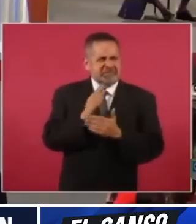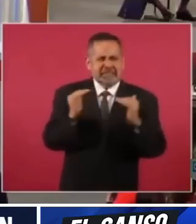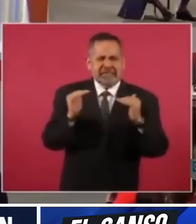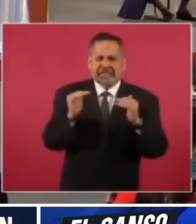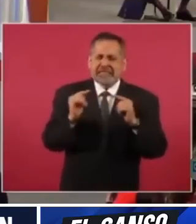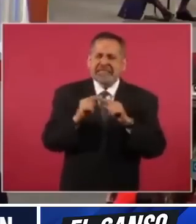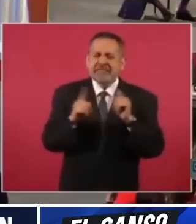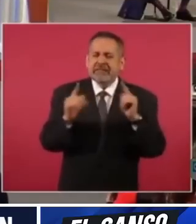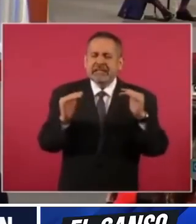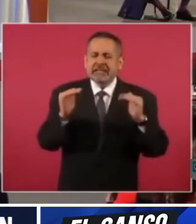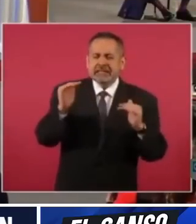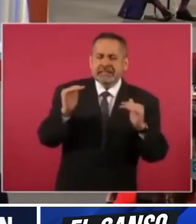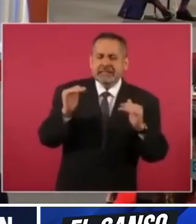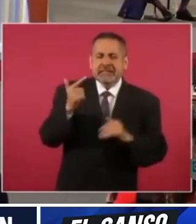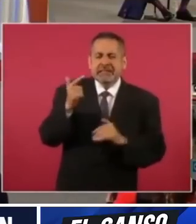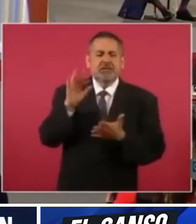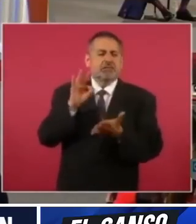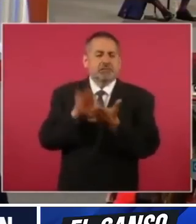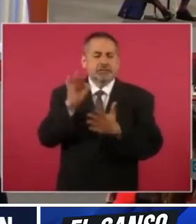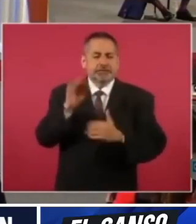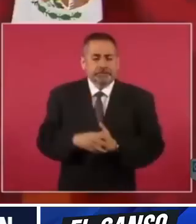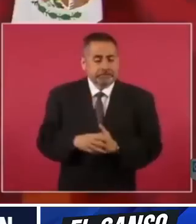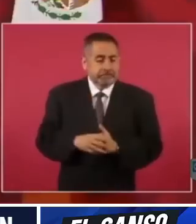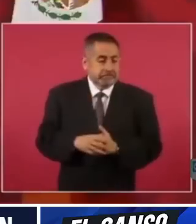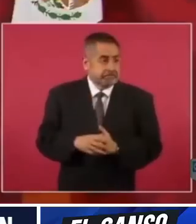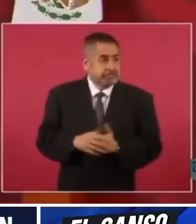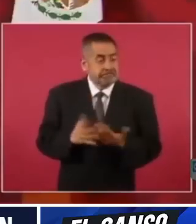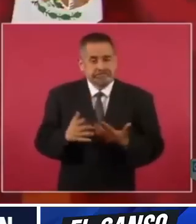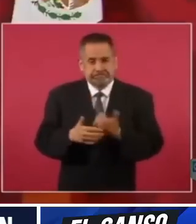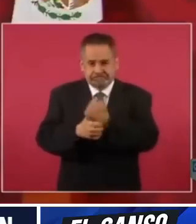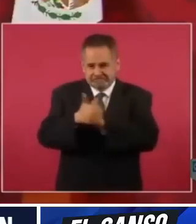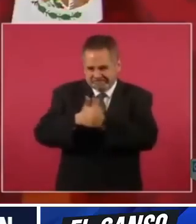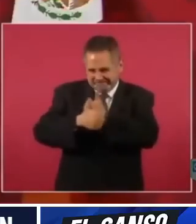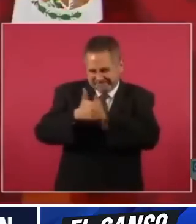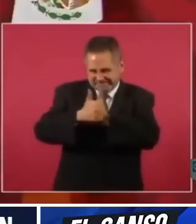puntos. Está igual de reñido que...